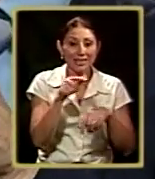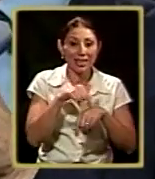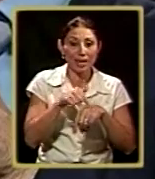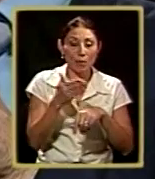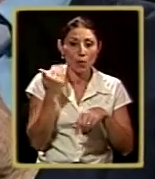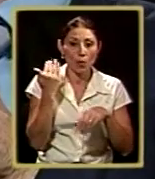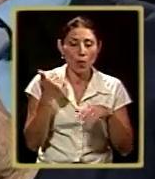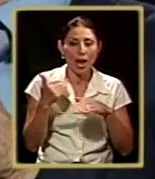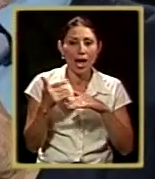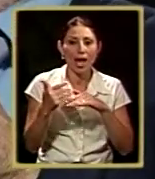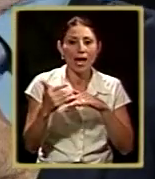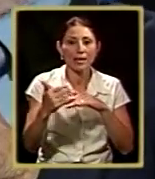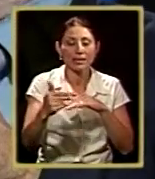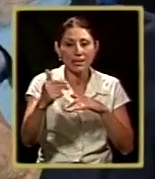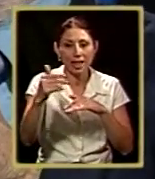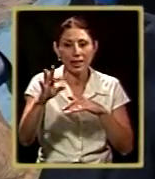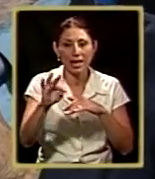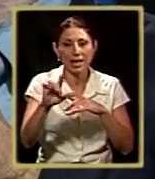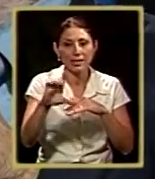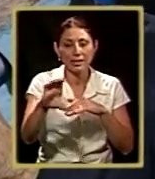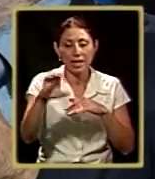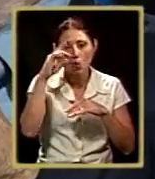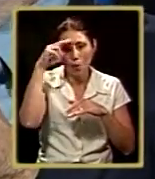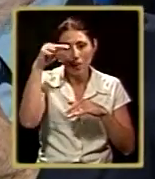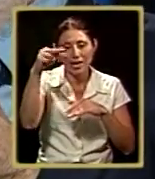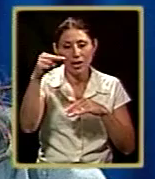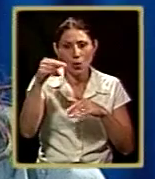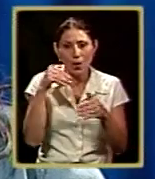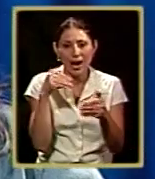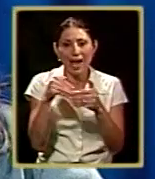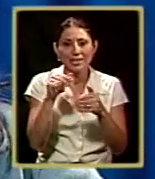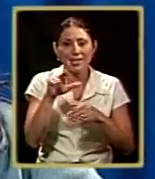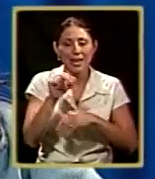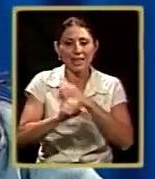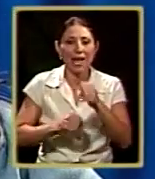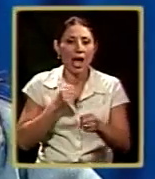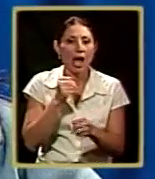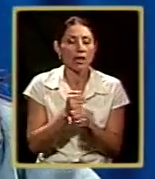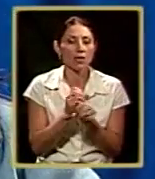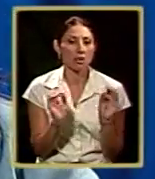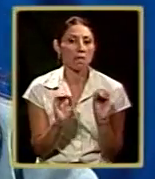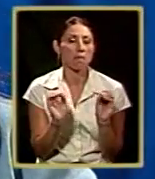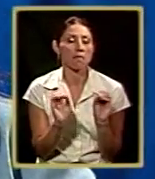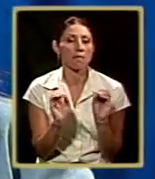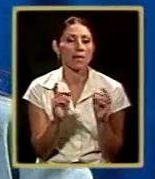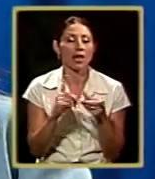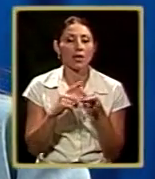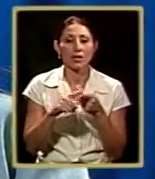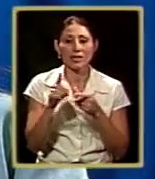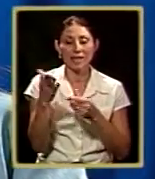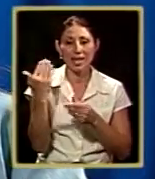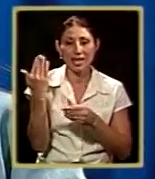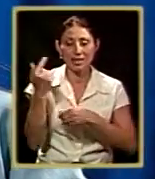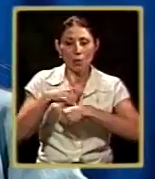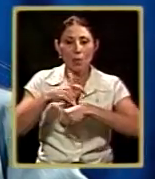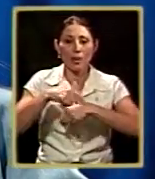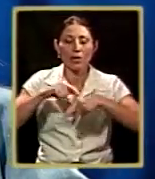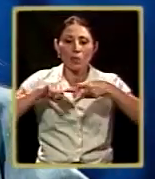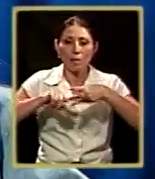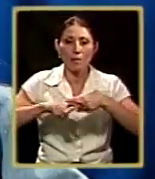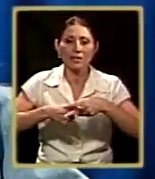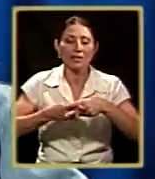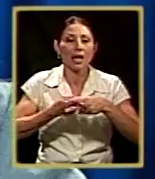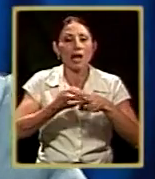que son 30 años casi, no se hizo ninguna cosa, y en ese momento se empezaron a generar todos